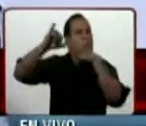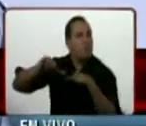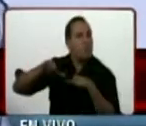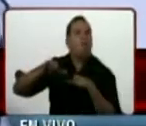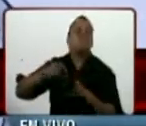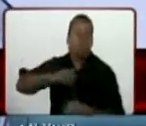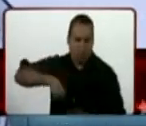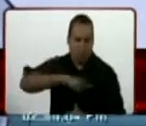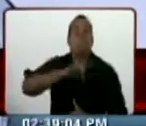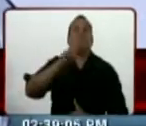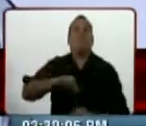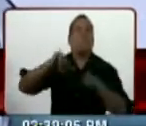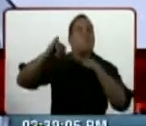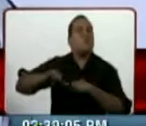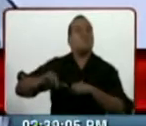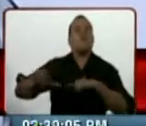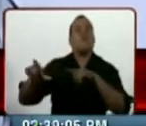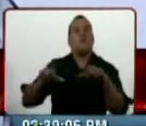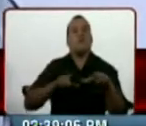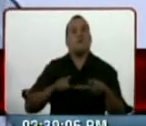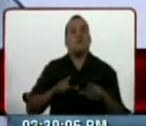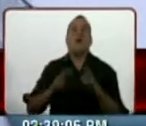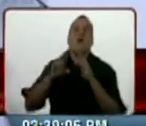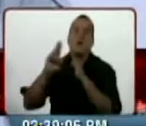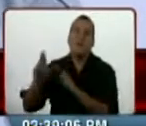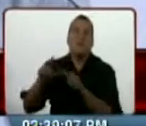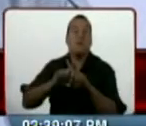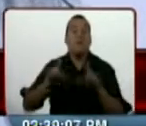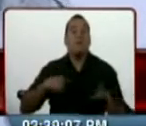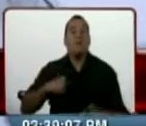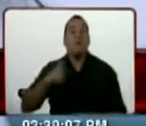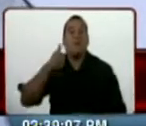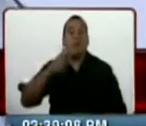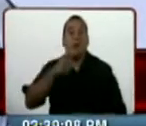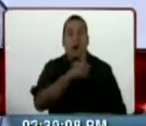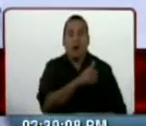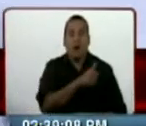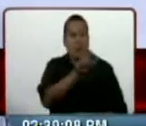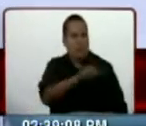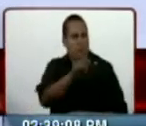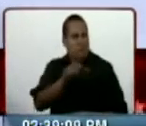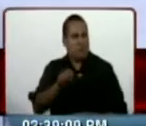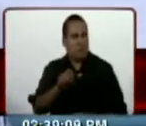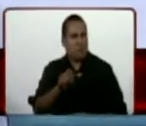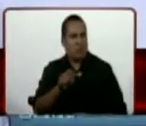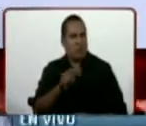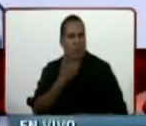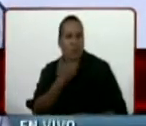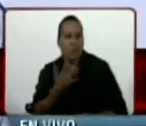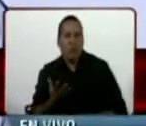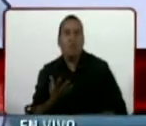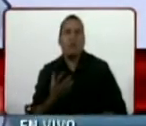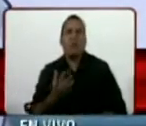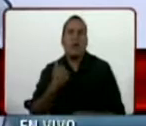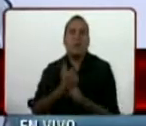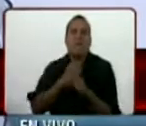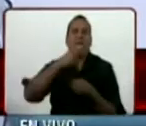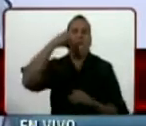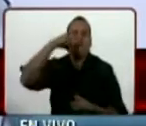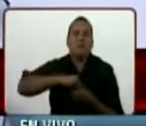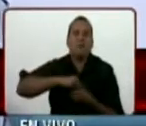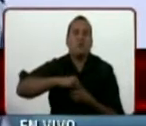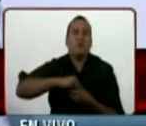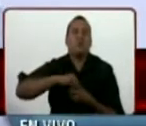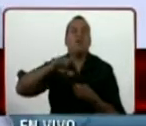listos. Esa es nuestra respuesta. Pero a cada funcionario de ellos que consigamos, aplicaremos la ley internacional. Mañana